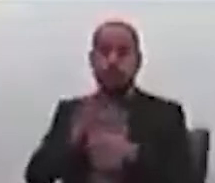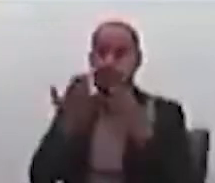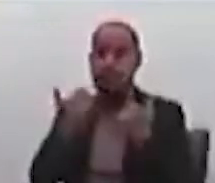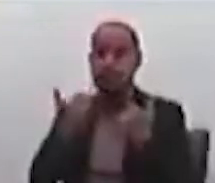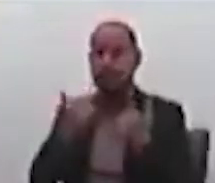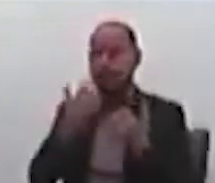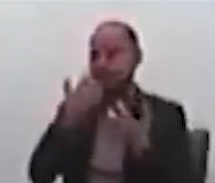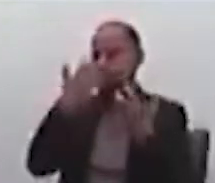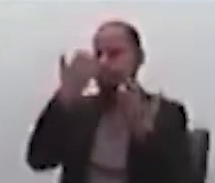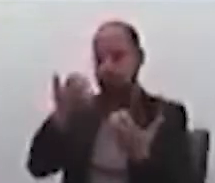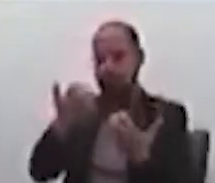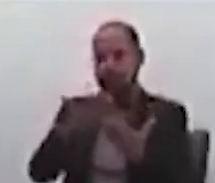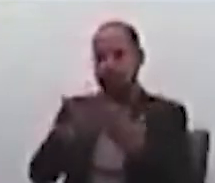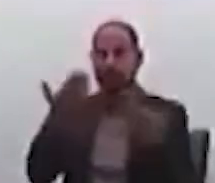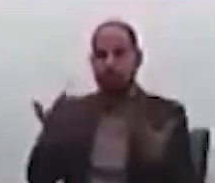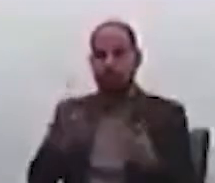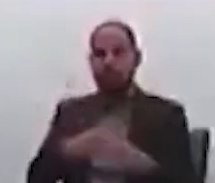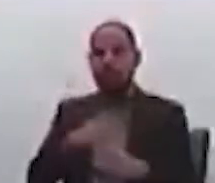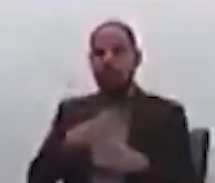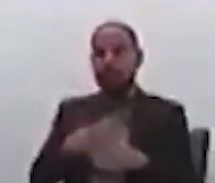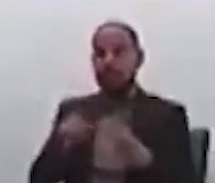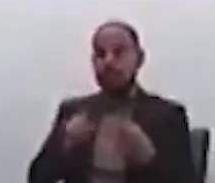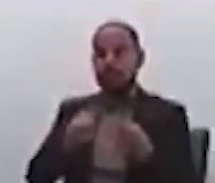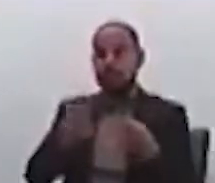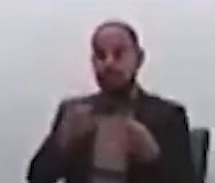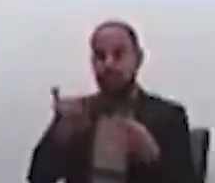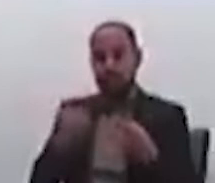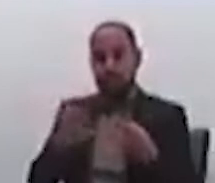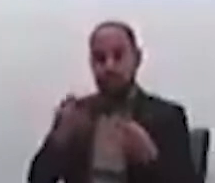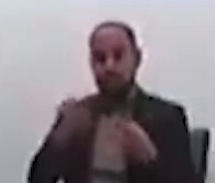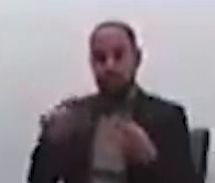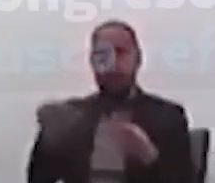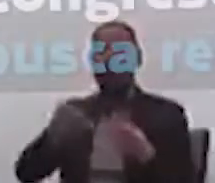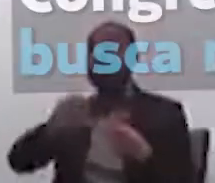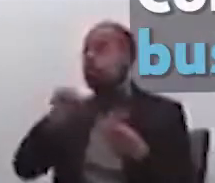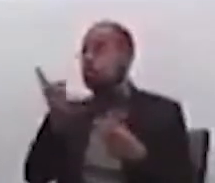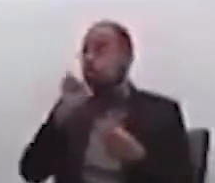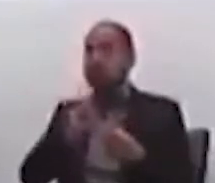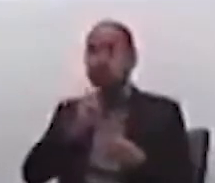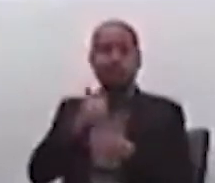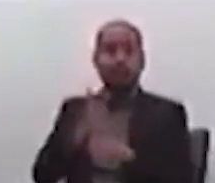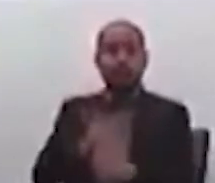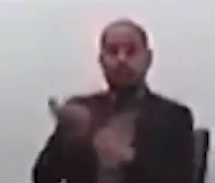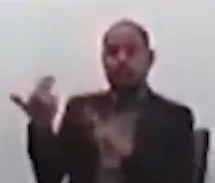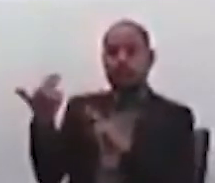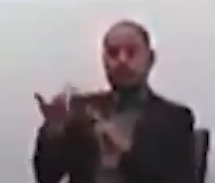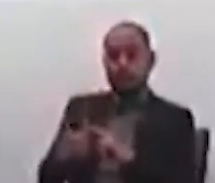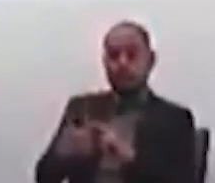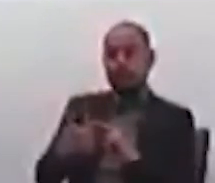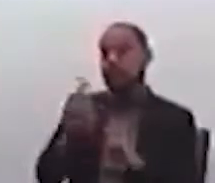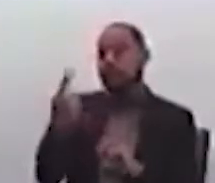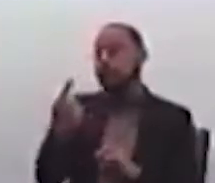iniciativa va por ti Ceci Monzón, y por todas las mujeres víctimas y madres que han perdido la vida a manos de un